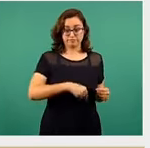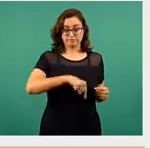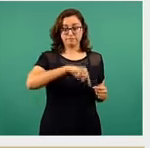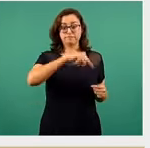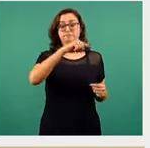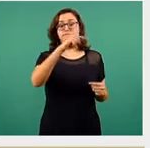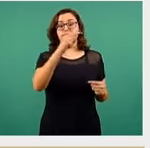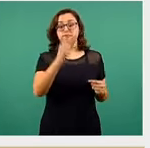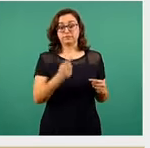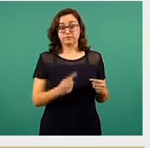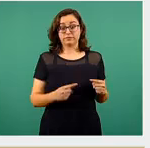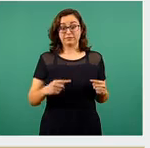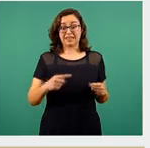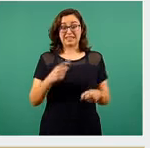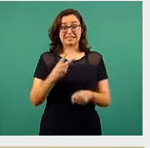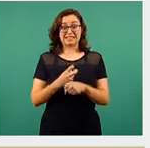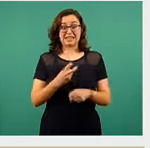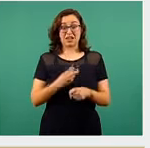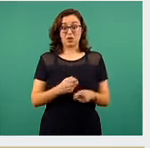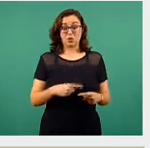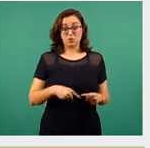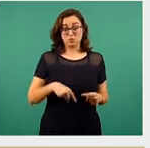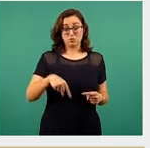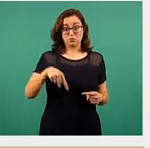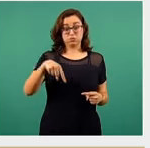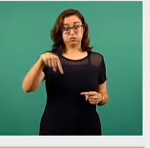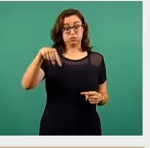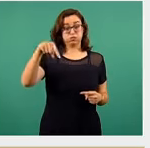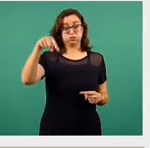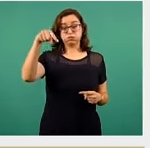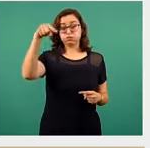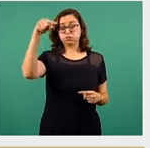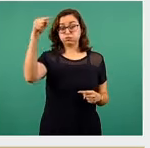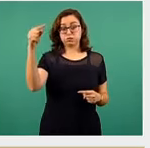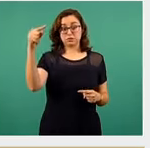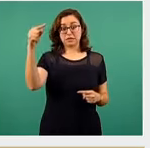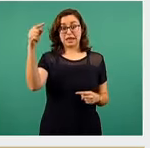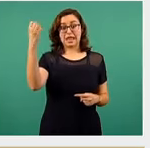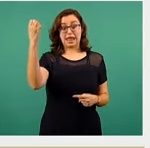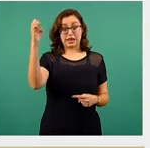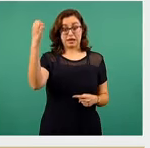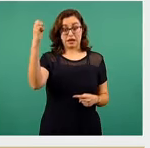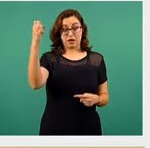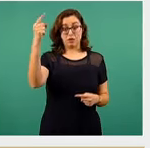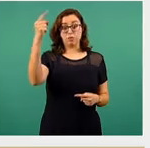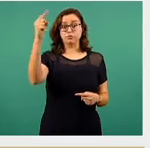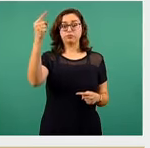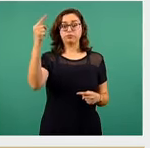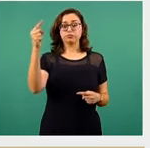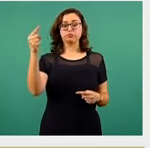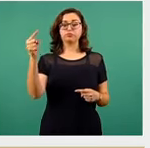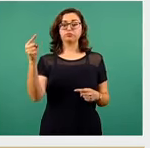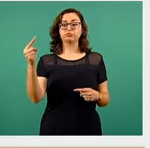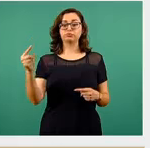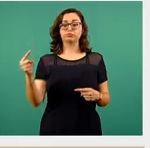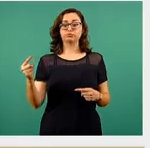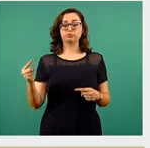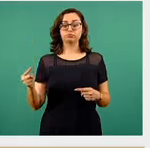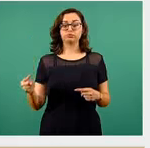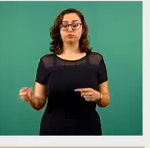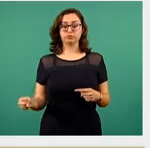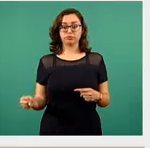desde finales de enero hasta la fecha hemos tenido un descenso continuo. Un descenso continuo que en gran parte de los